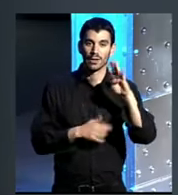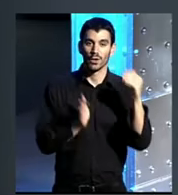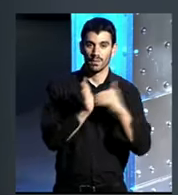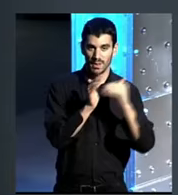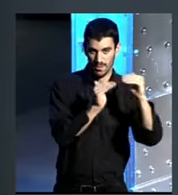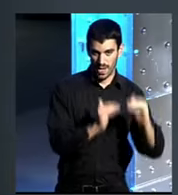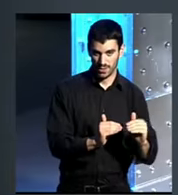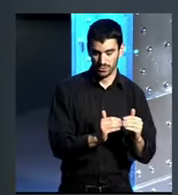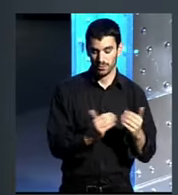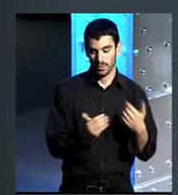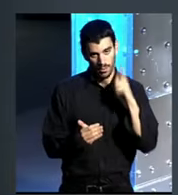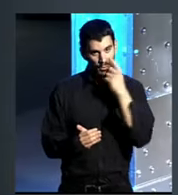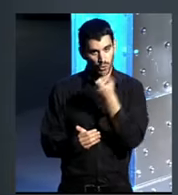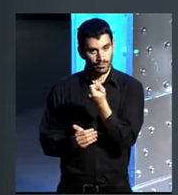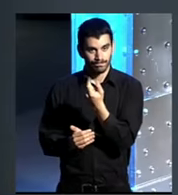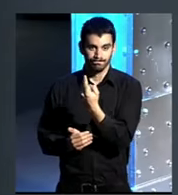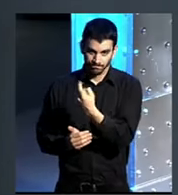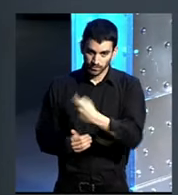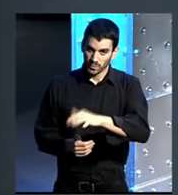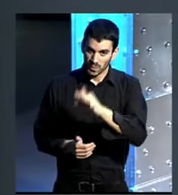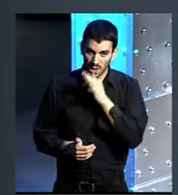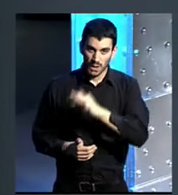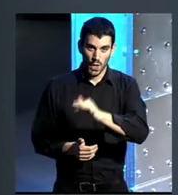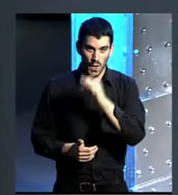y queda mucho por hacer.